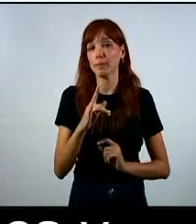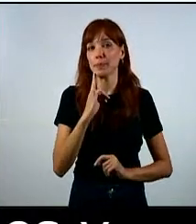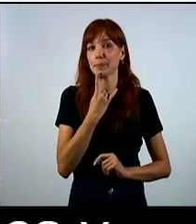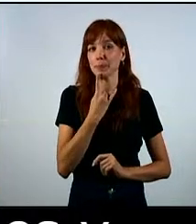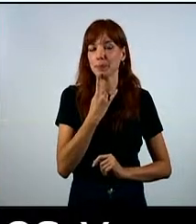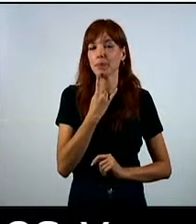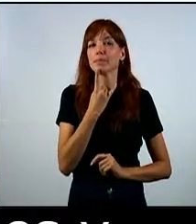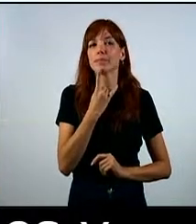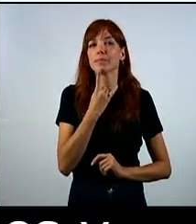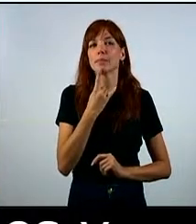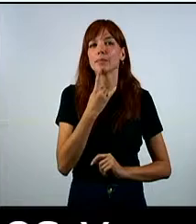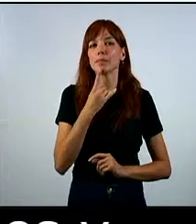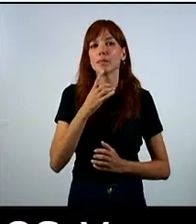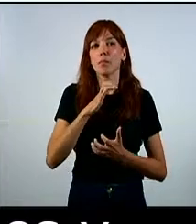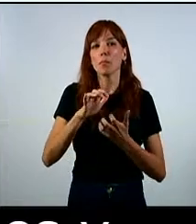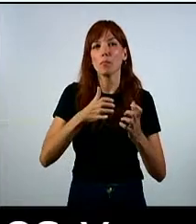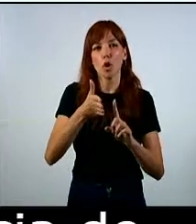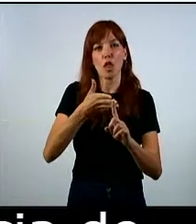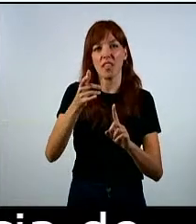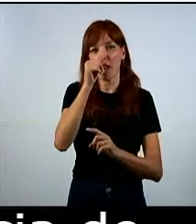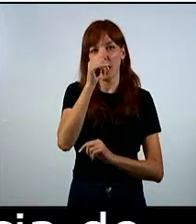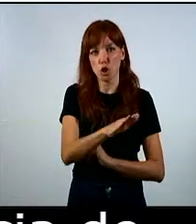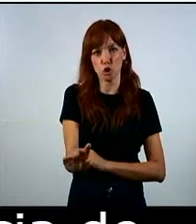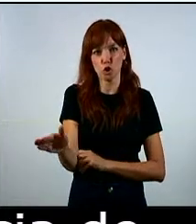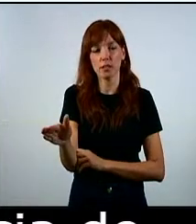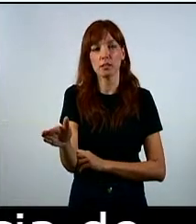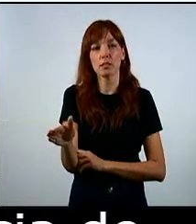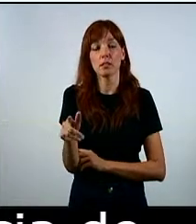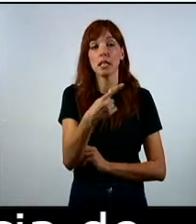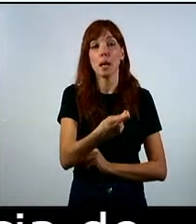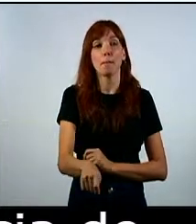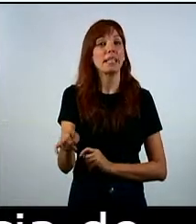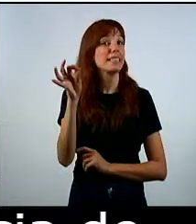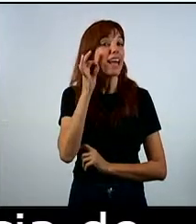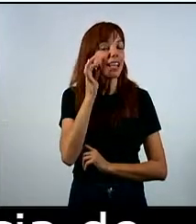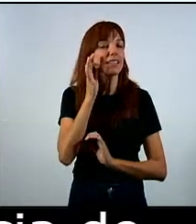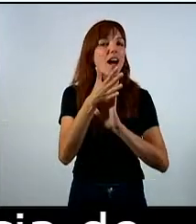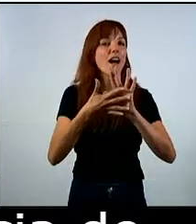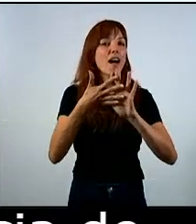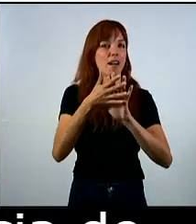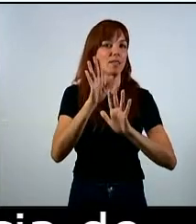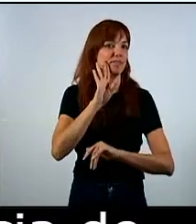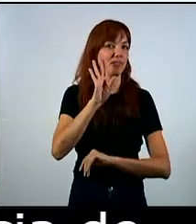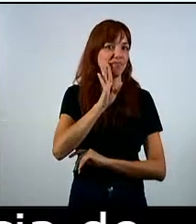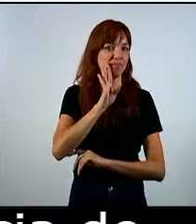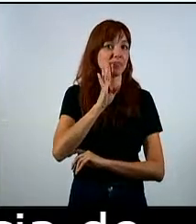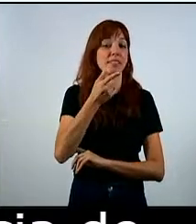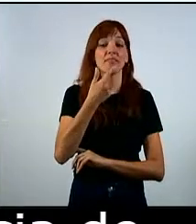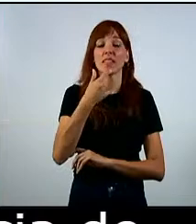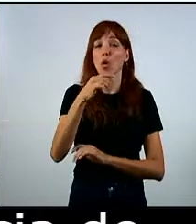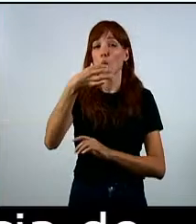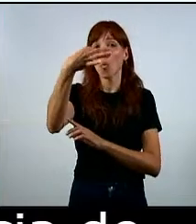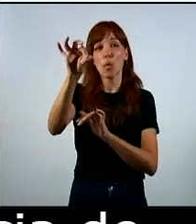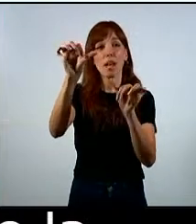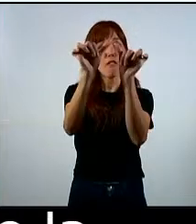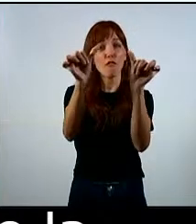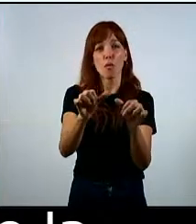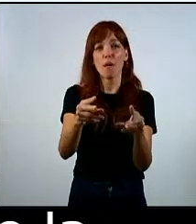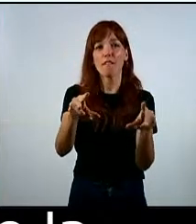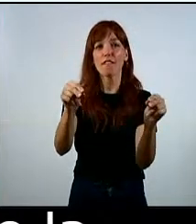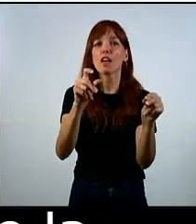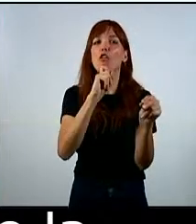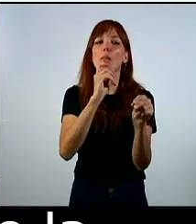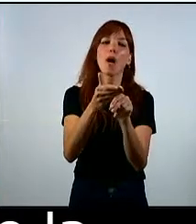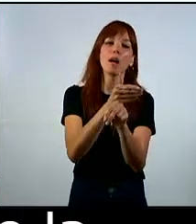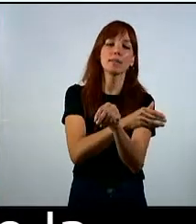de violencia de género en los niños. Y nuestra presidenta sí habló de que la única forma que tenemos de acabar con esto es con la